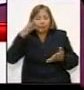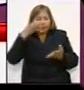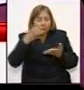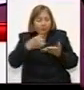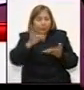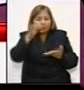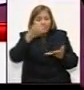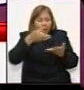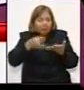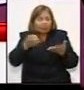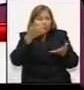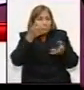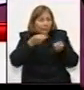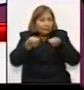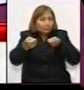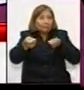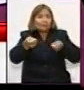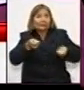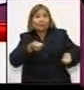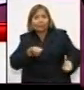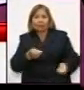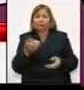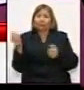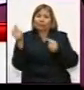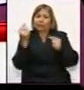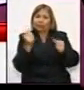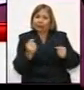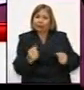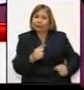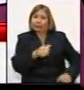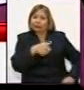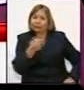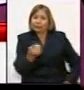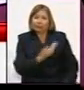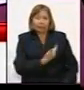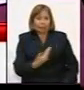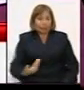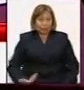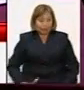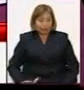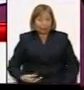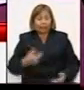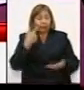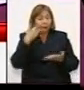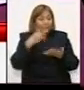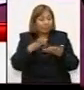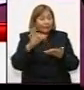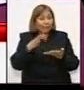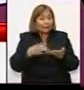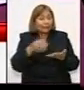y hacer control al poder político, a otros poderes del Estado. Fiscalizar,